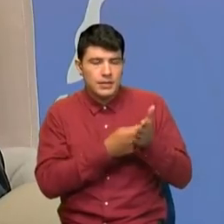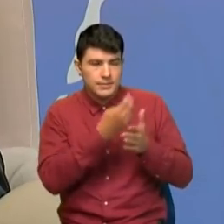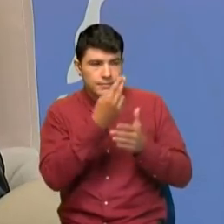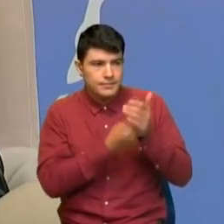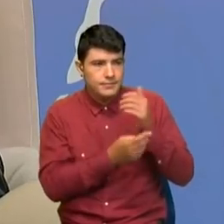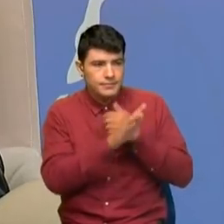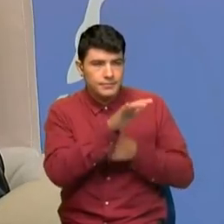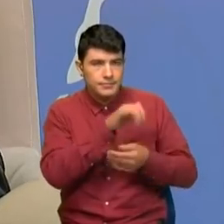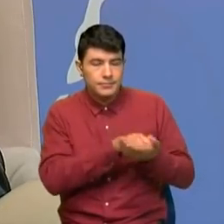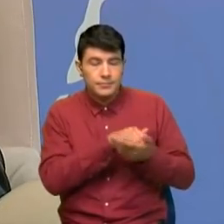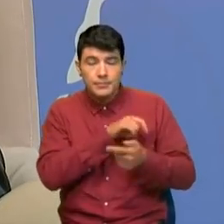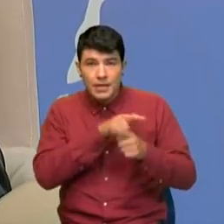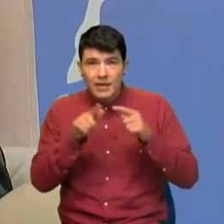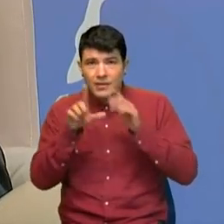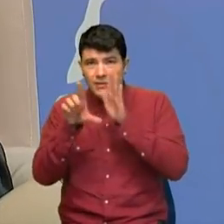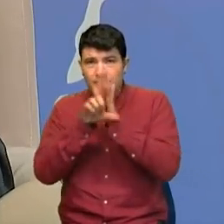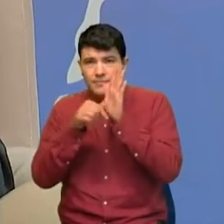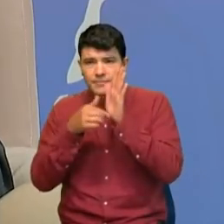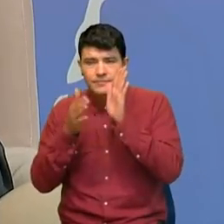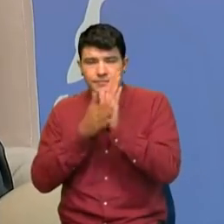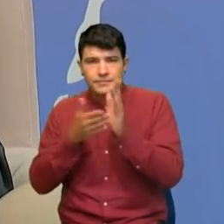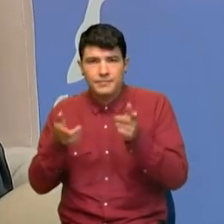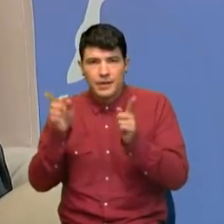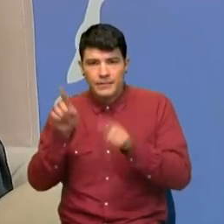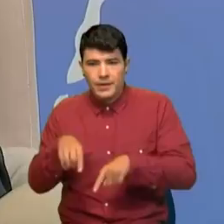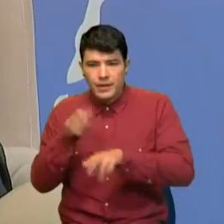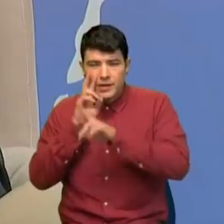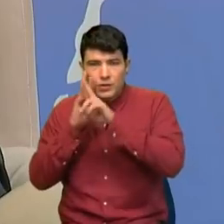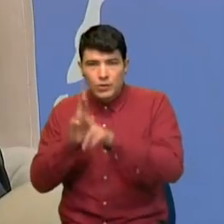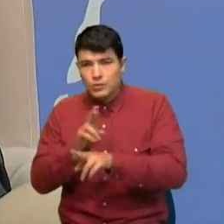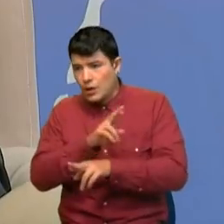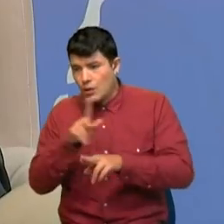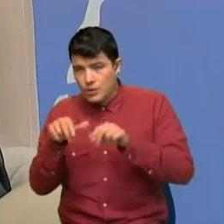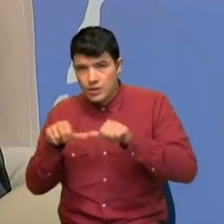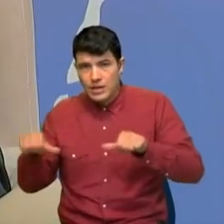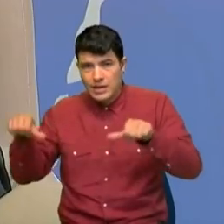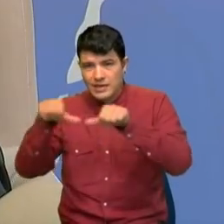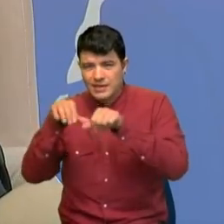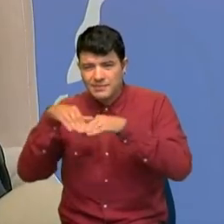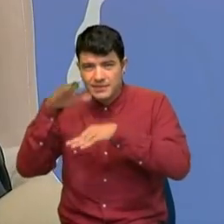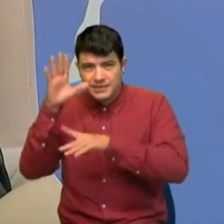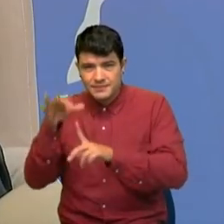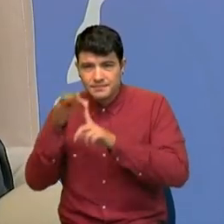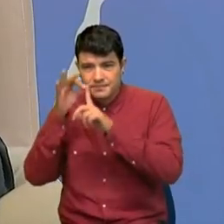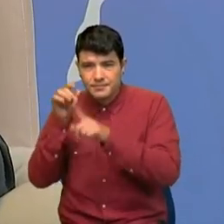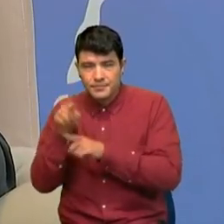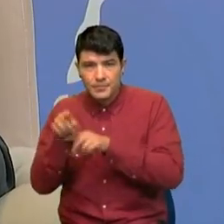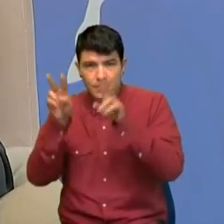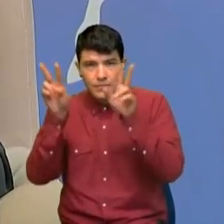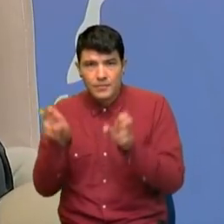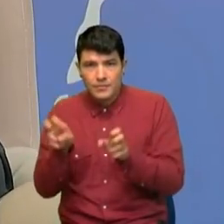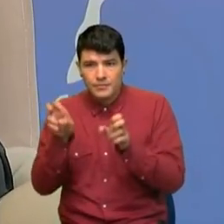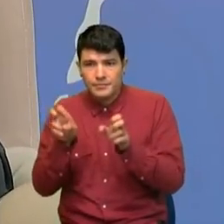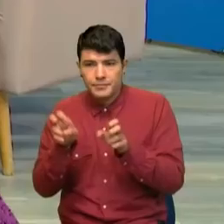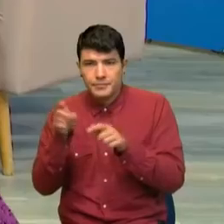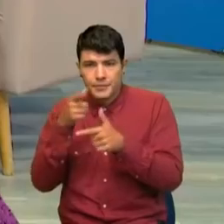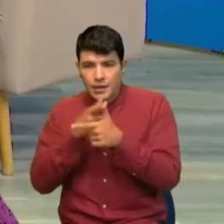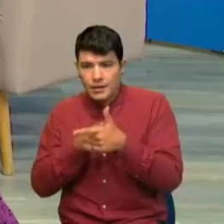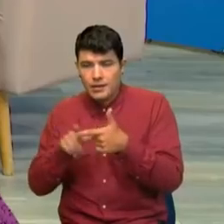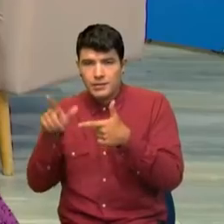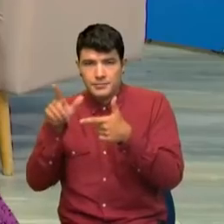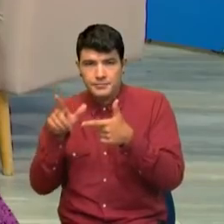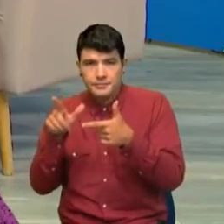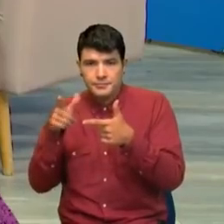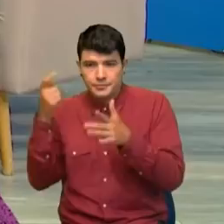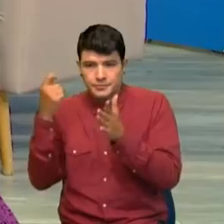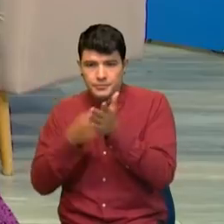sentido, ¿sí? La legislación también ha establecido otros escenarios que son más específicos, que es el tema de la porción conyugal,